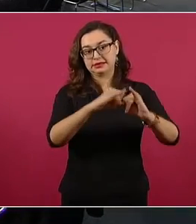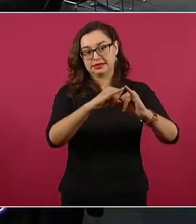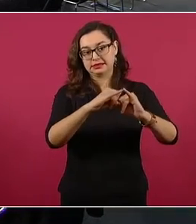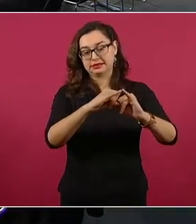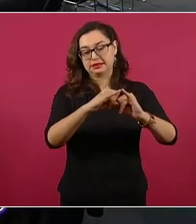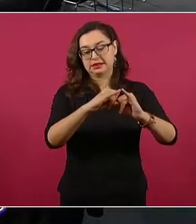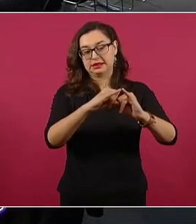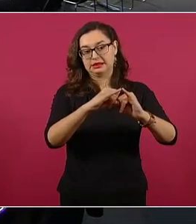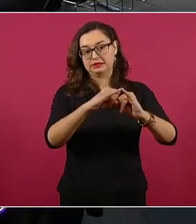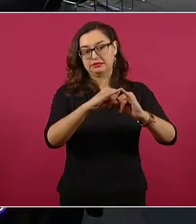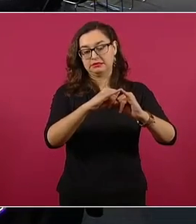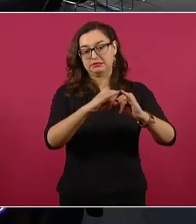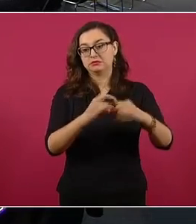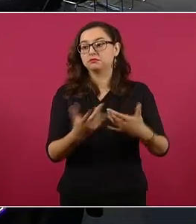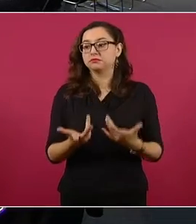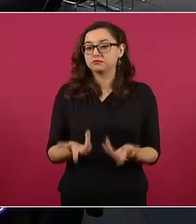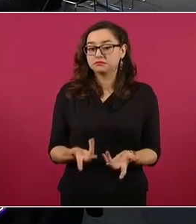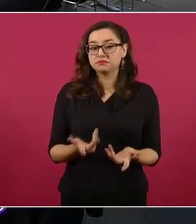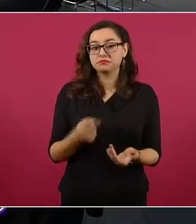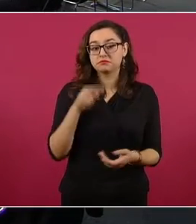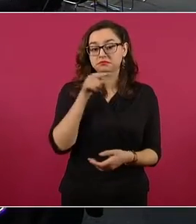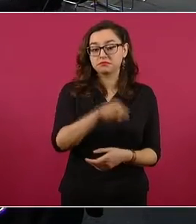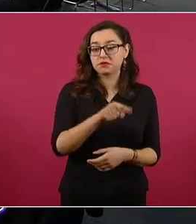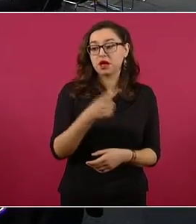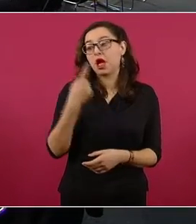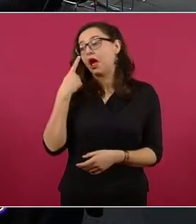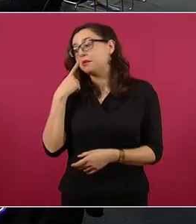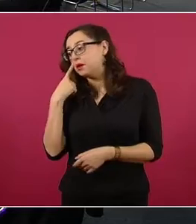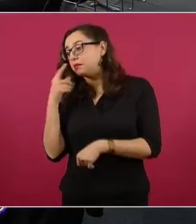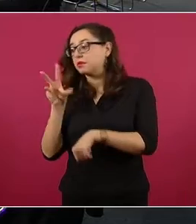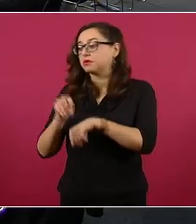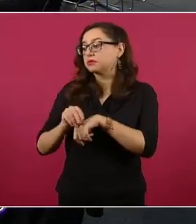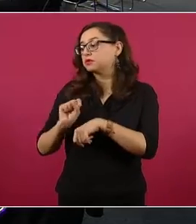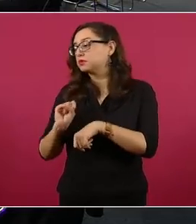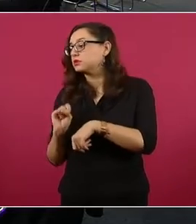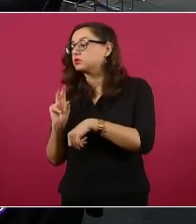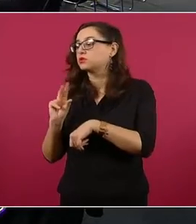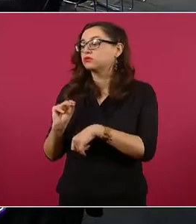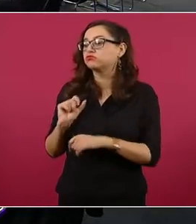También ese organismo, desde que decidía